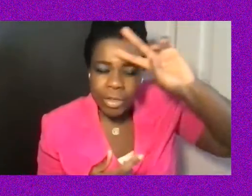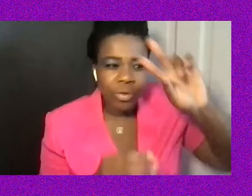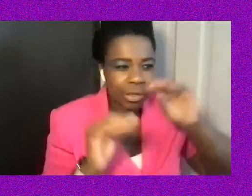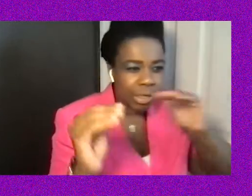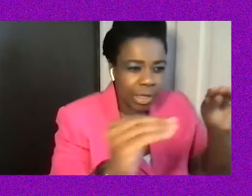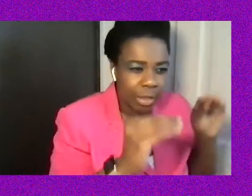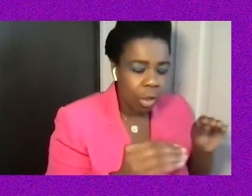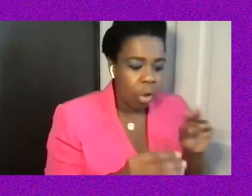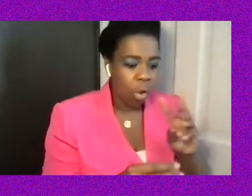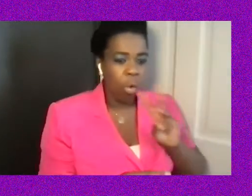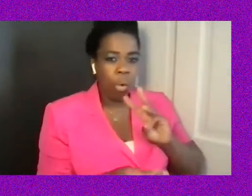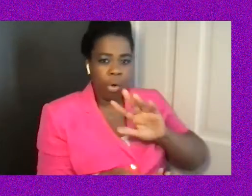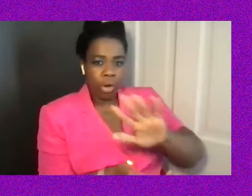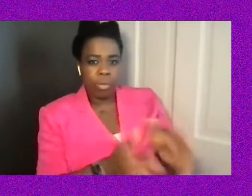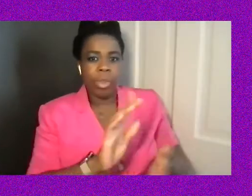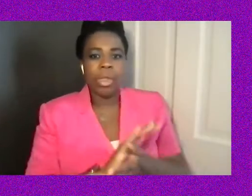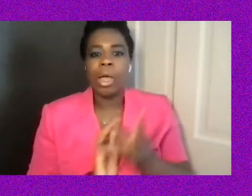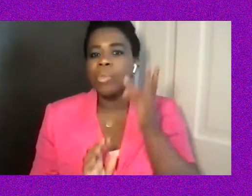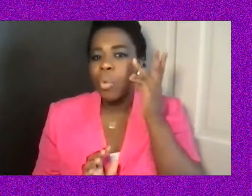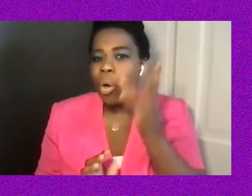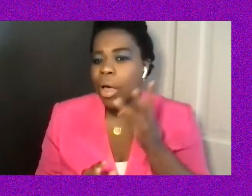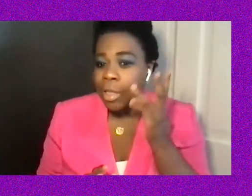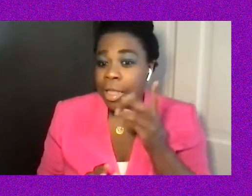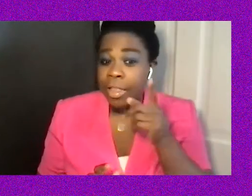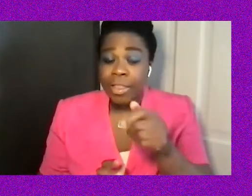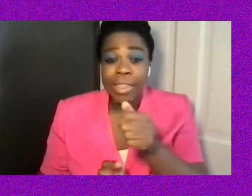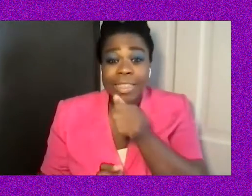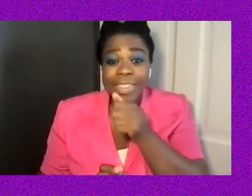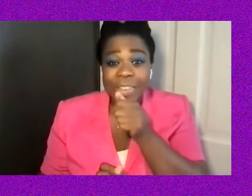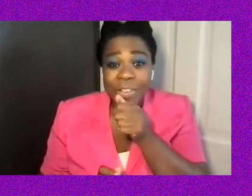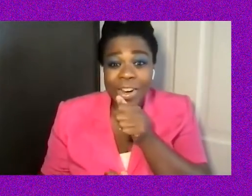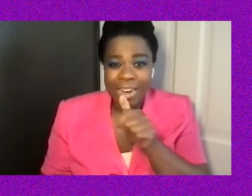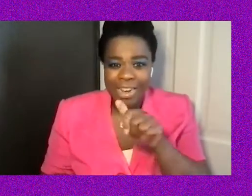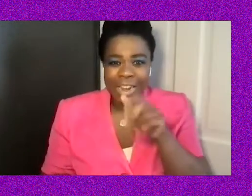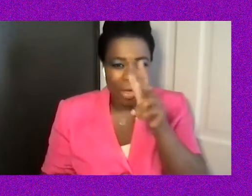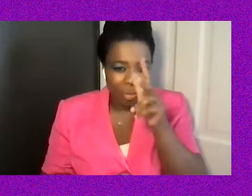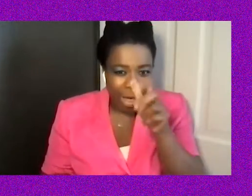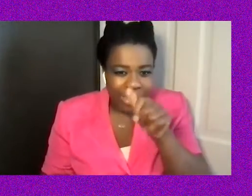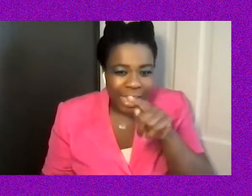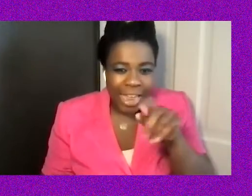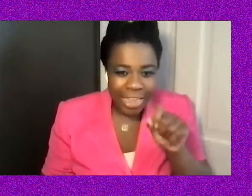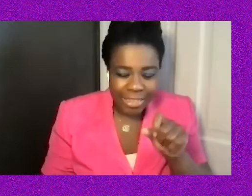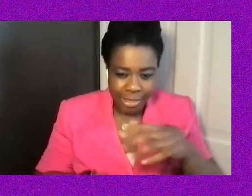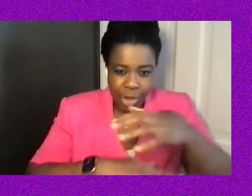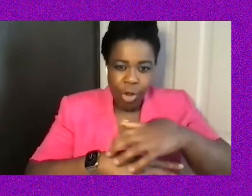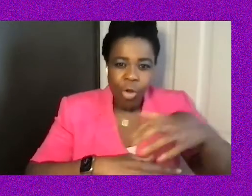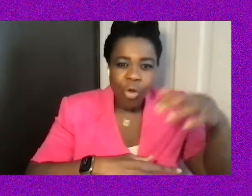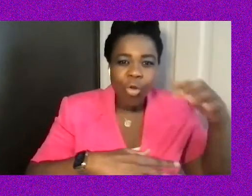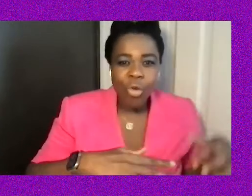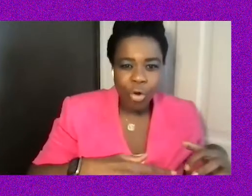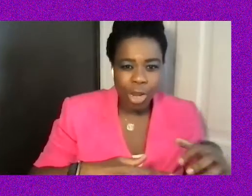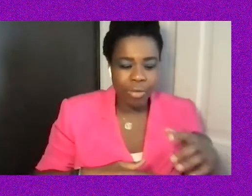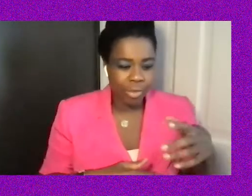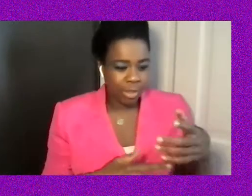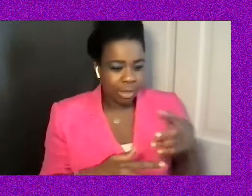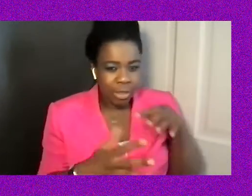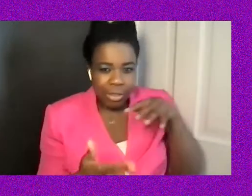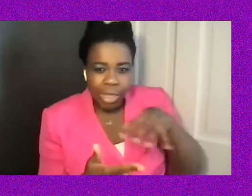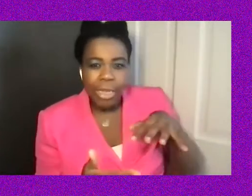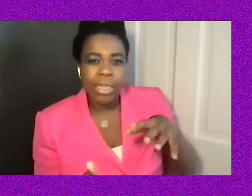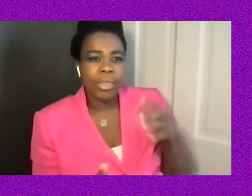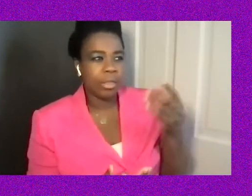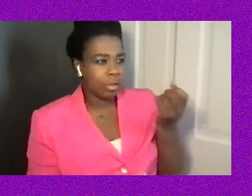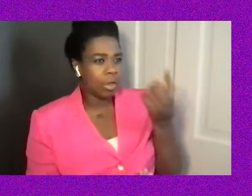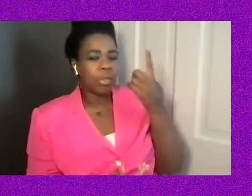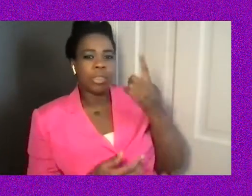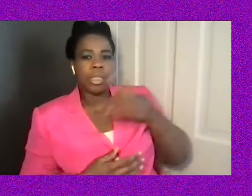Sigue adelante como milagros, enseñándoles hasta que tú has aprendido